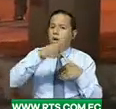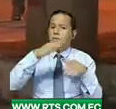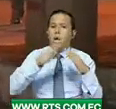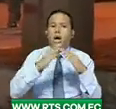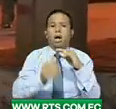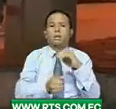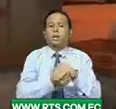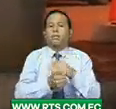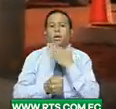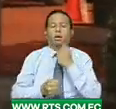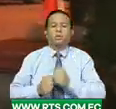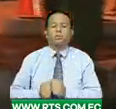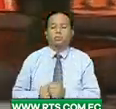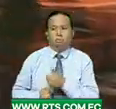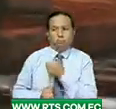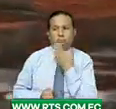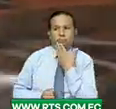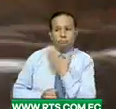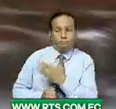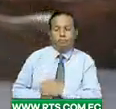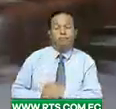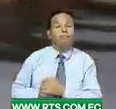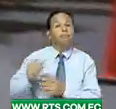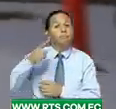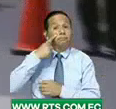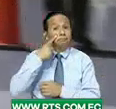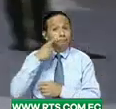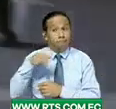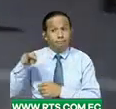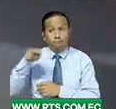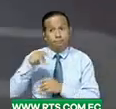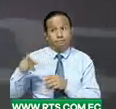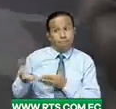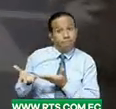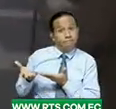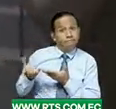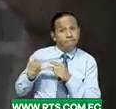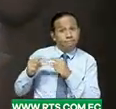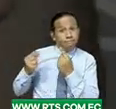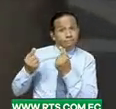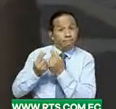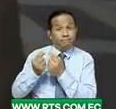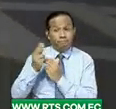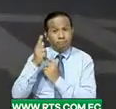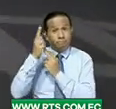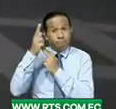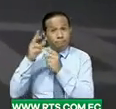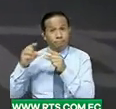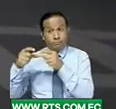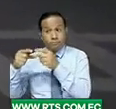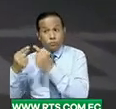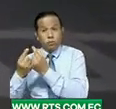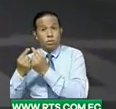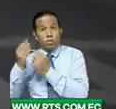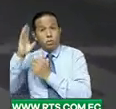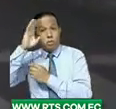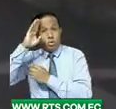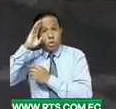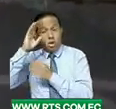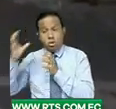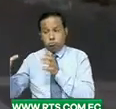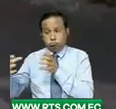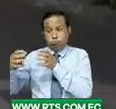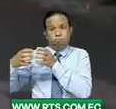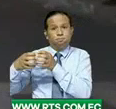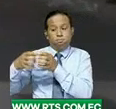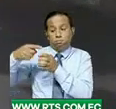haya novedades. Listo, muchas gracias, general. Como observan, ya están formados en cuanto al personal de las Fuerzas Armadas y también de la Policía Nacional con los controles